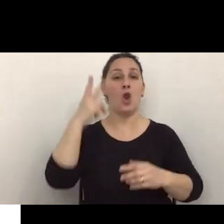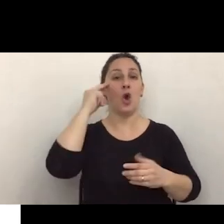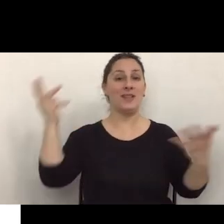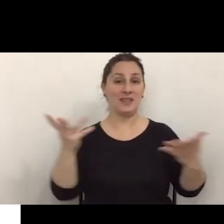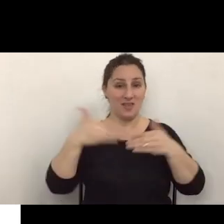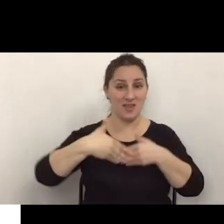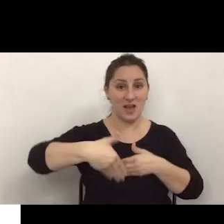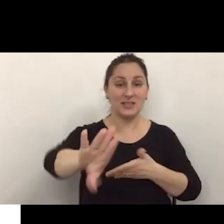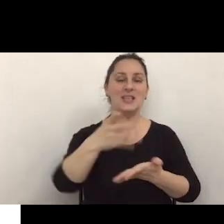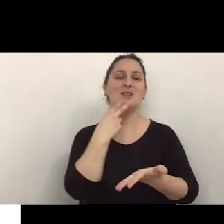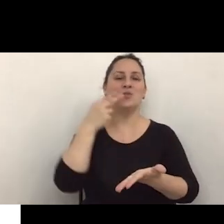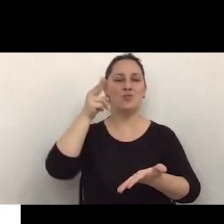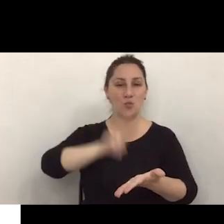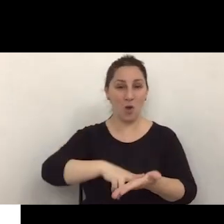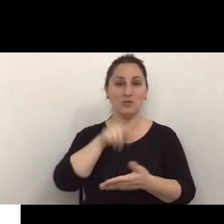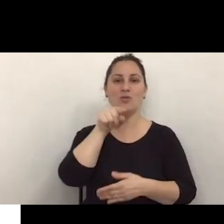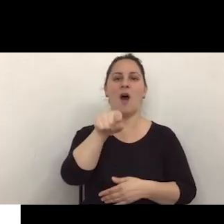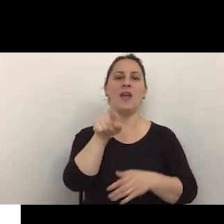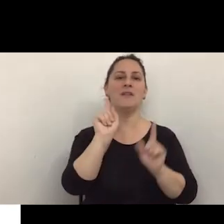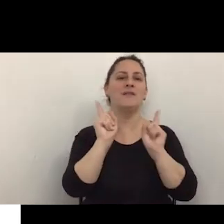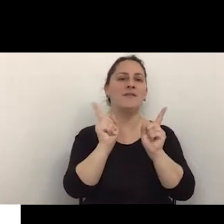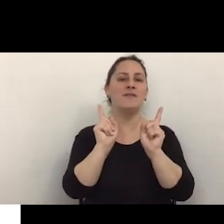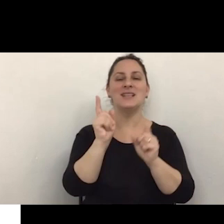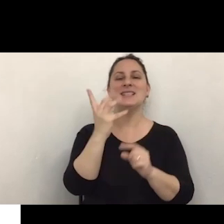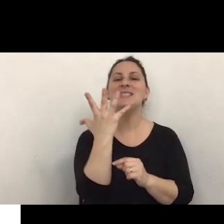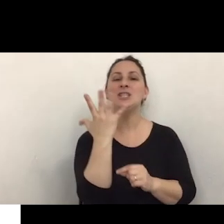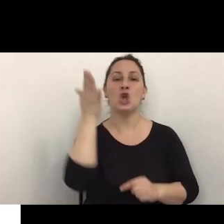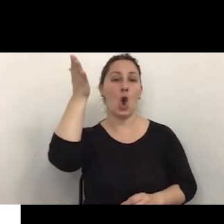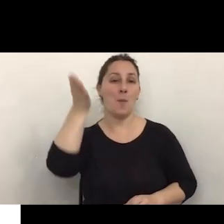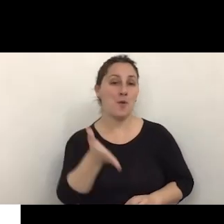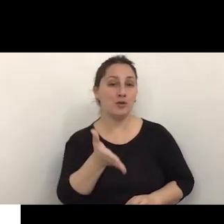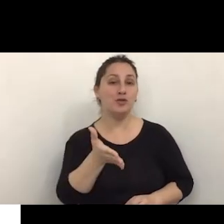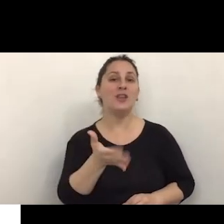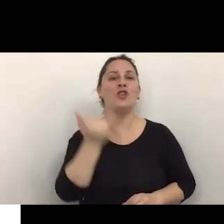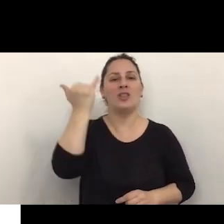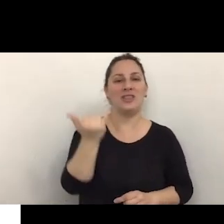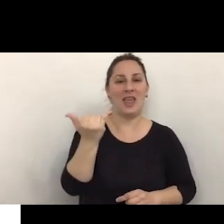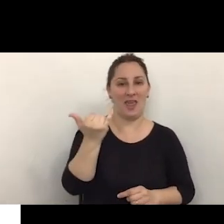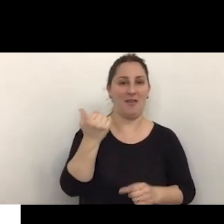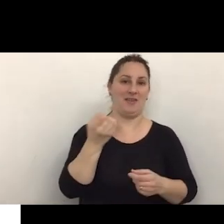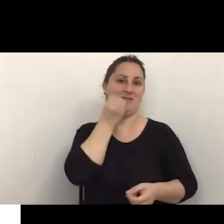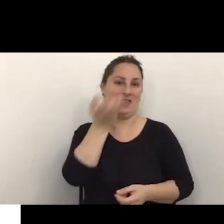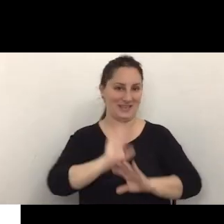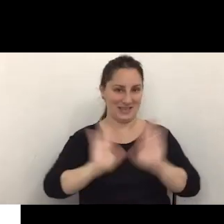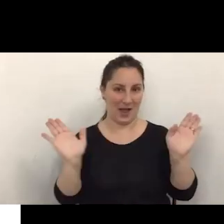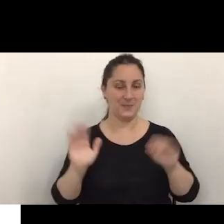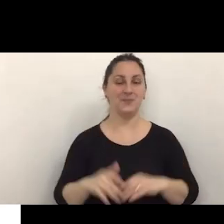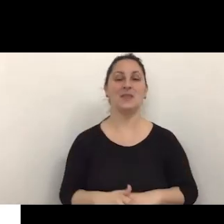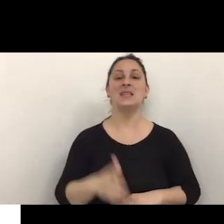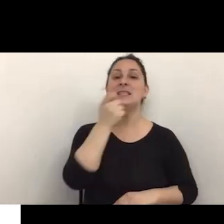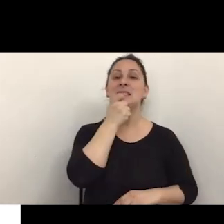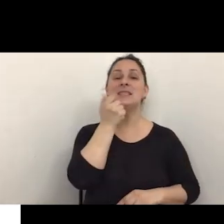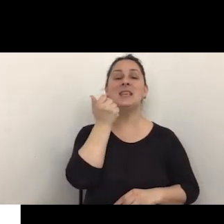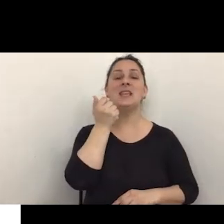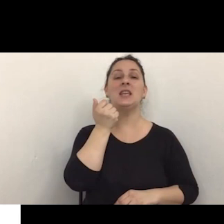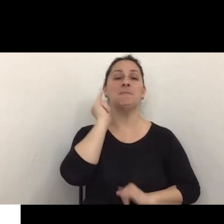el impuesto va a permanecer en un 5% de la tenencia exteriorizada. Si la exteriorización